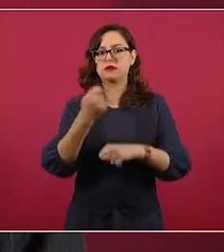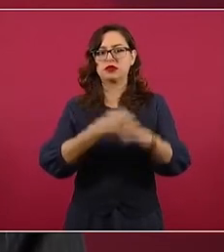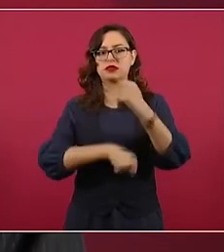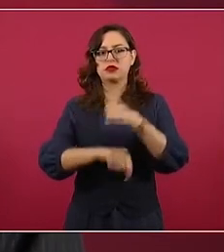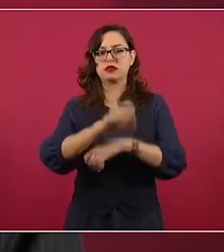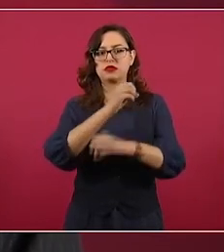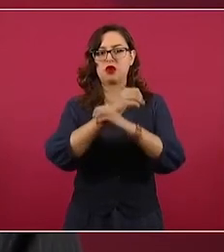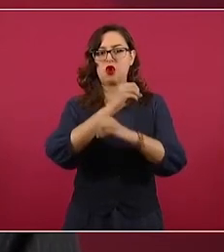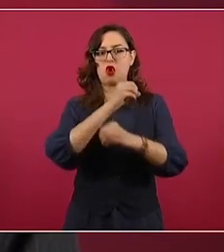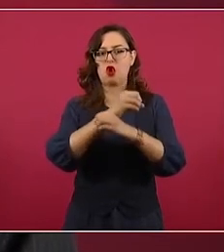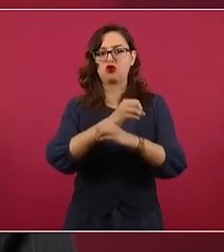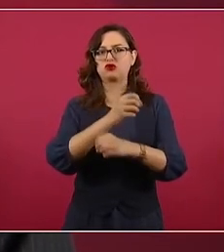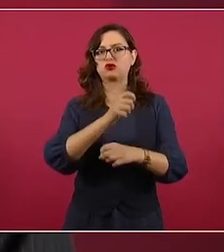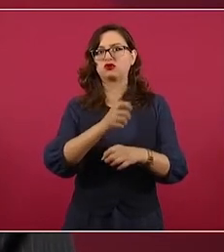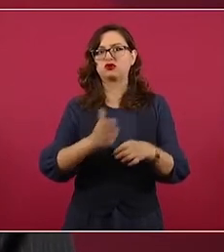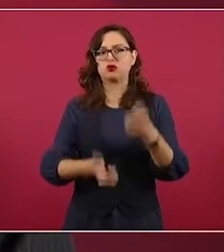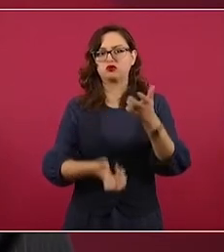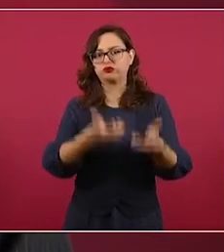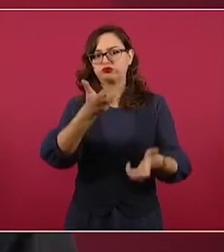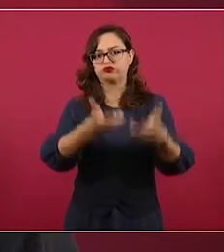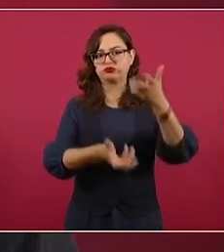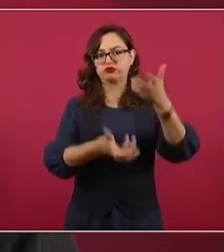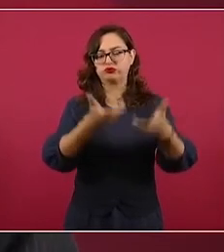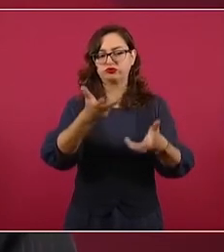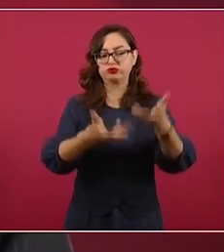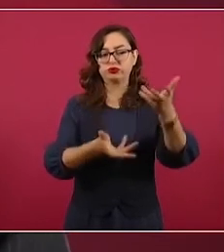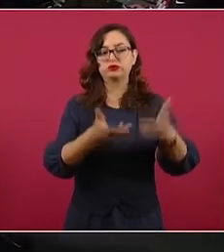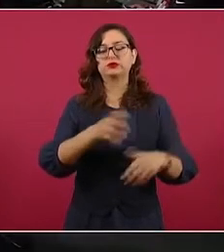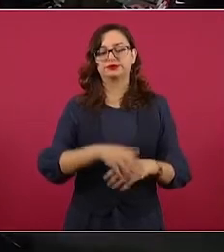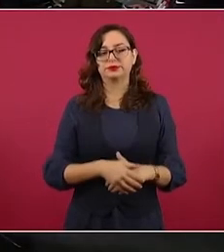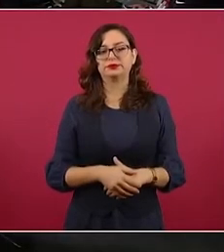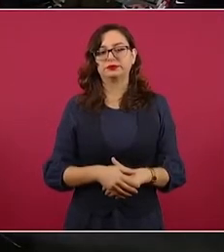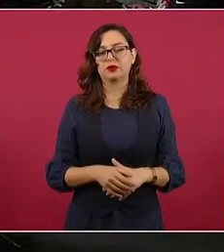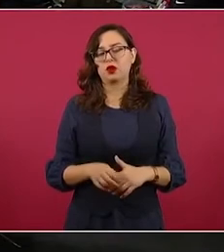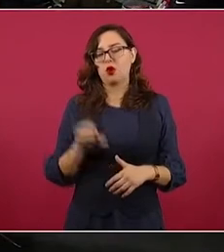ya hoy se va a informar bien de lo que